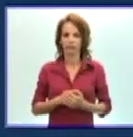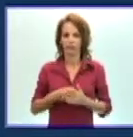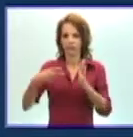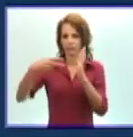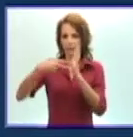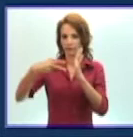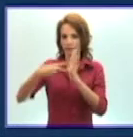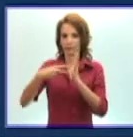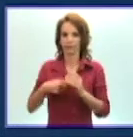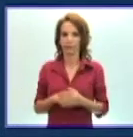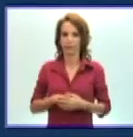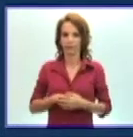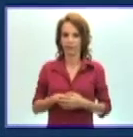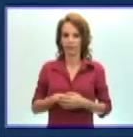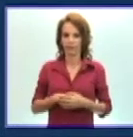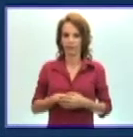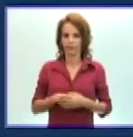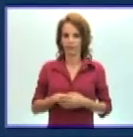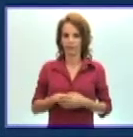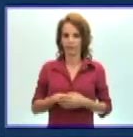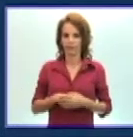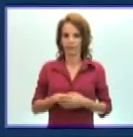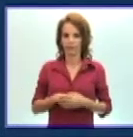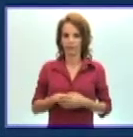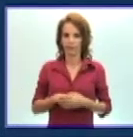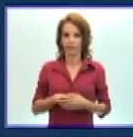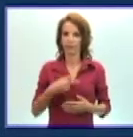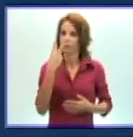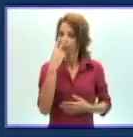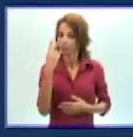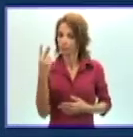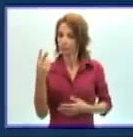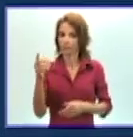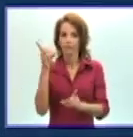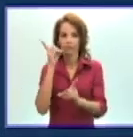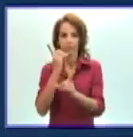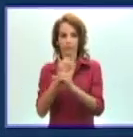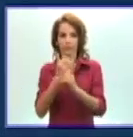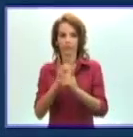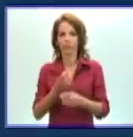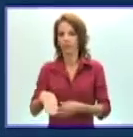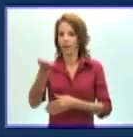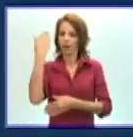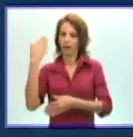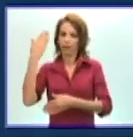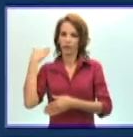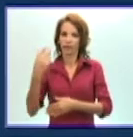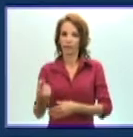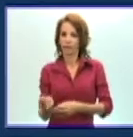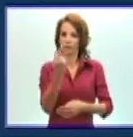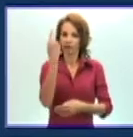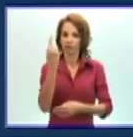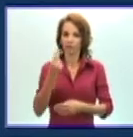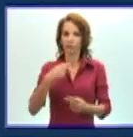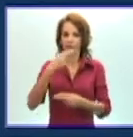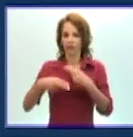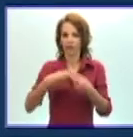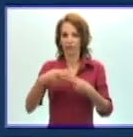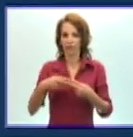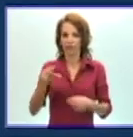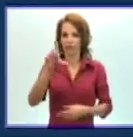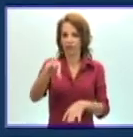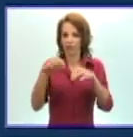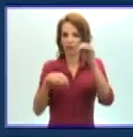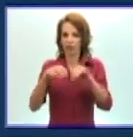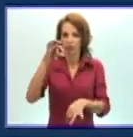algoritmo que habíamos dado en el encuentro anterior. Lo primero que tenemos que hacer, se eligen dos números consecutivos